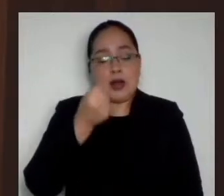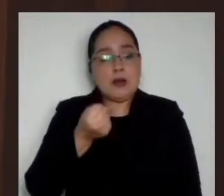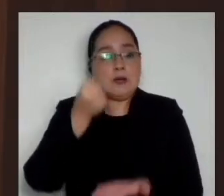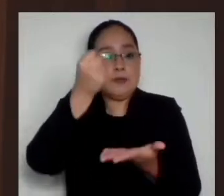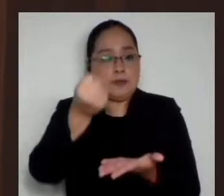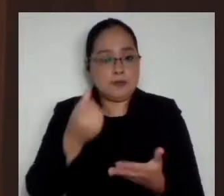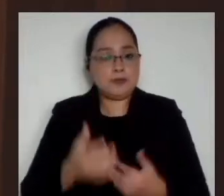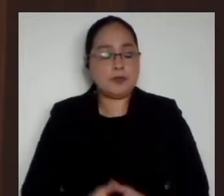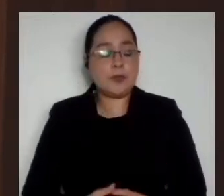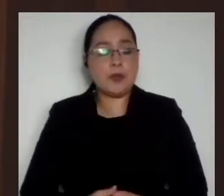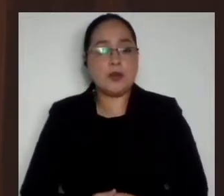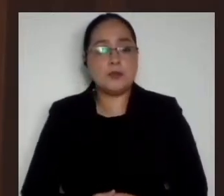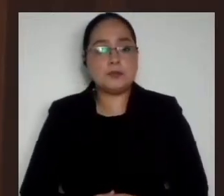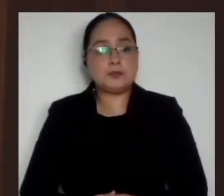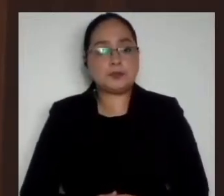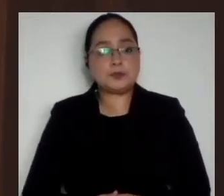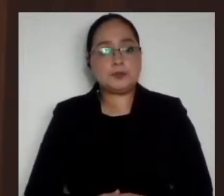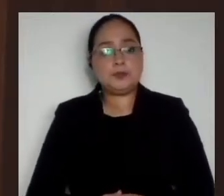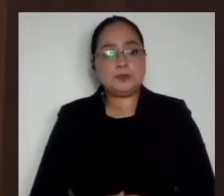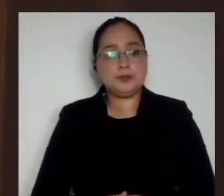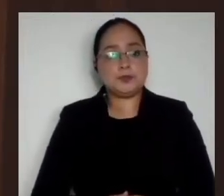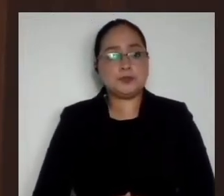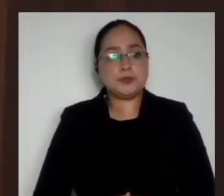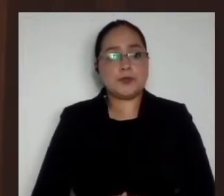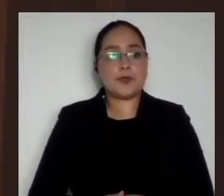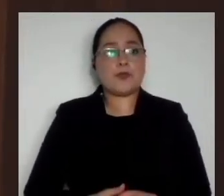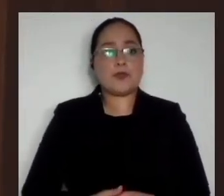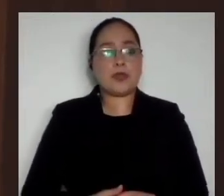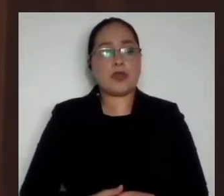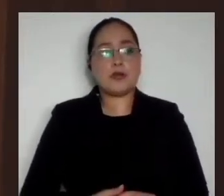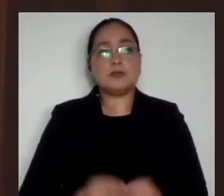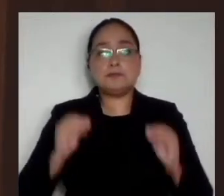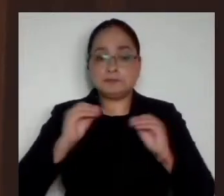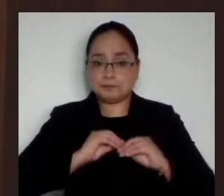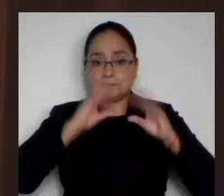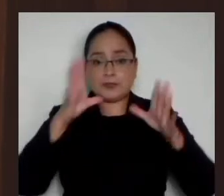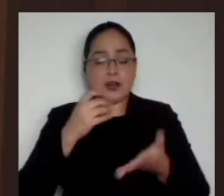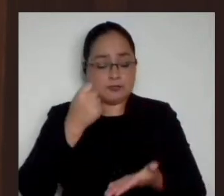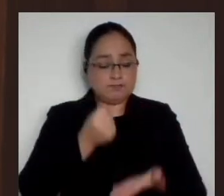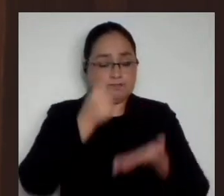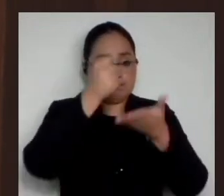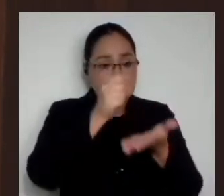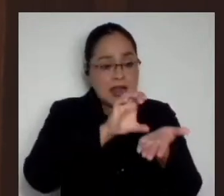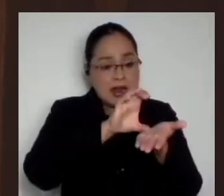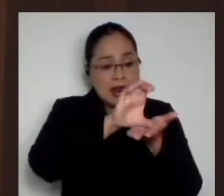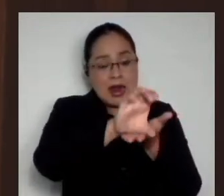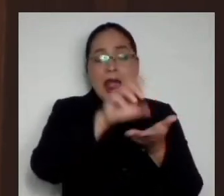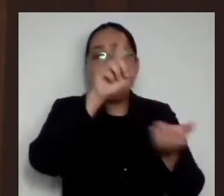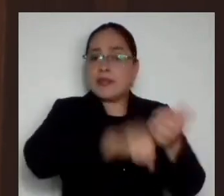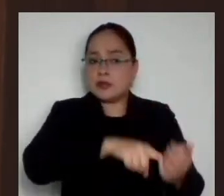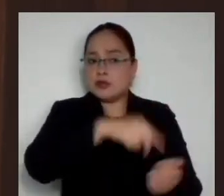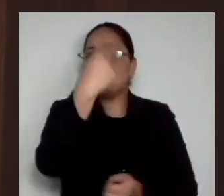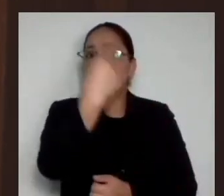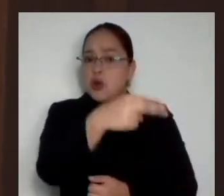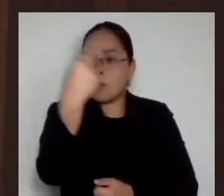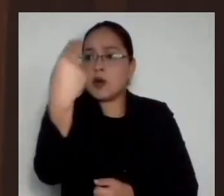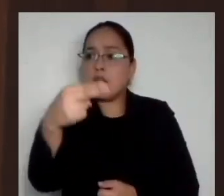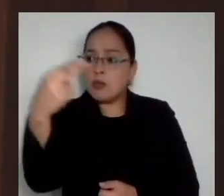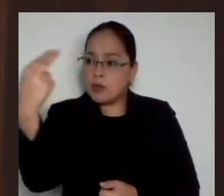Y desde luego que estará etiquetado ese recurso, porque si ustedes